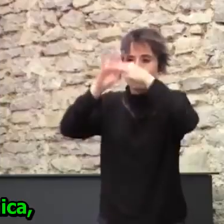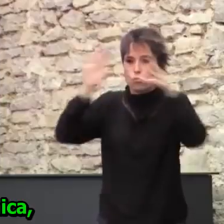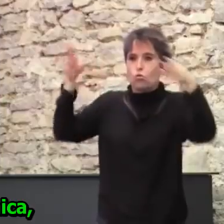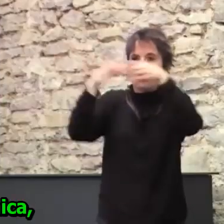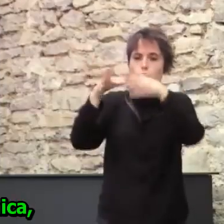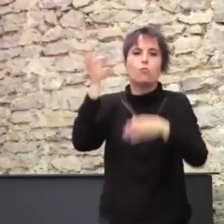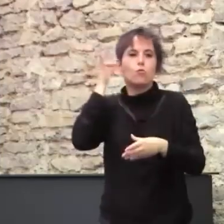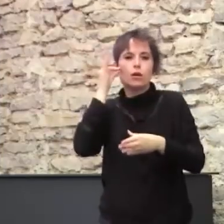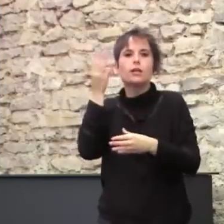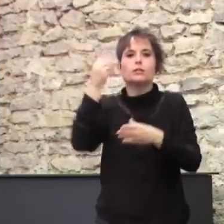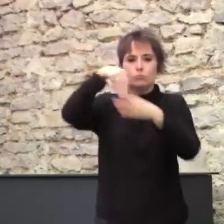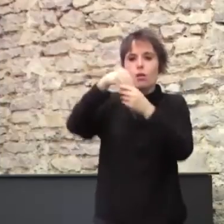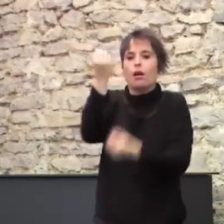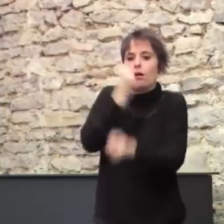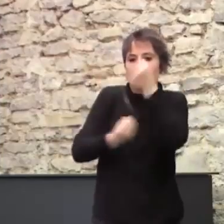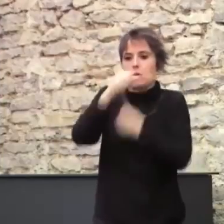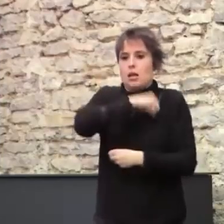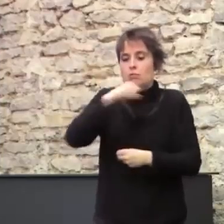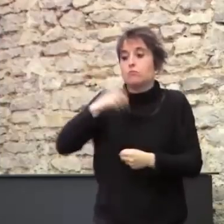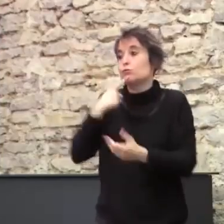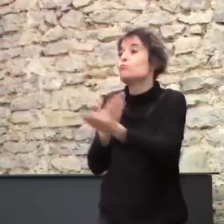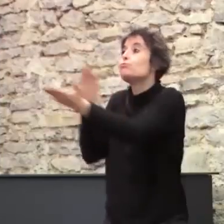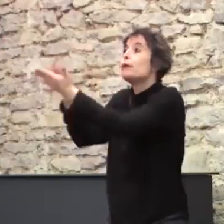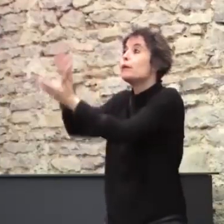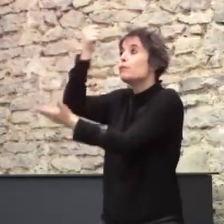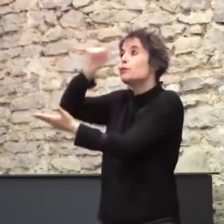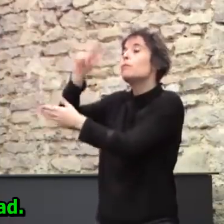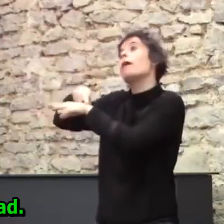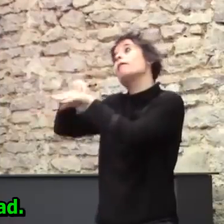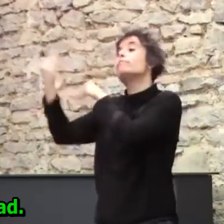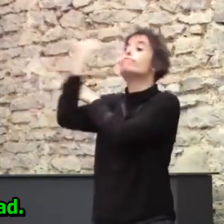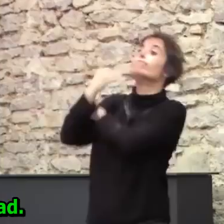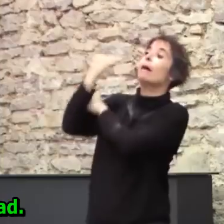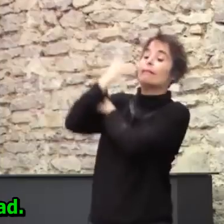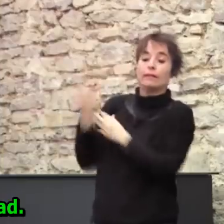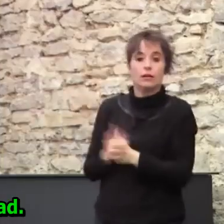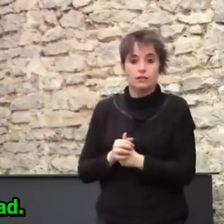obtener autonomía económica, pues lo que hacemos es pedirle a un hombre que nos mantenga y que nos